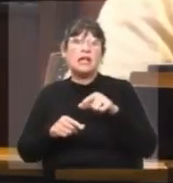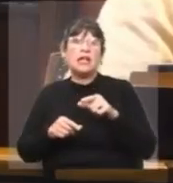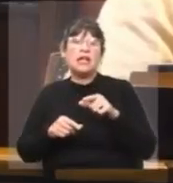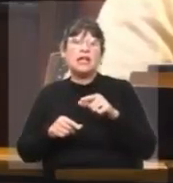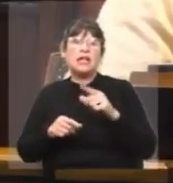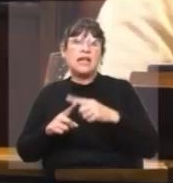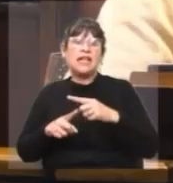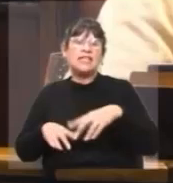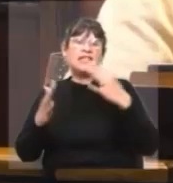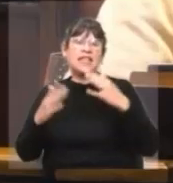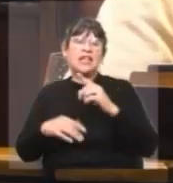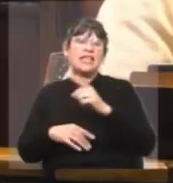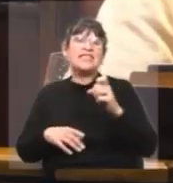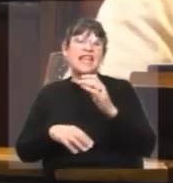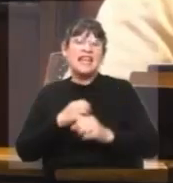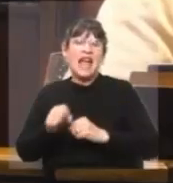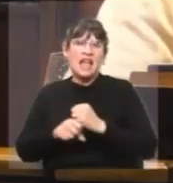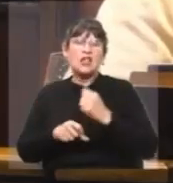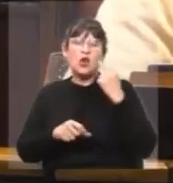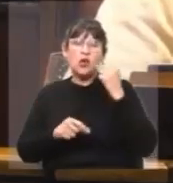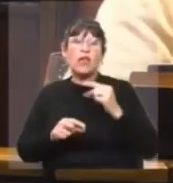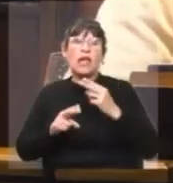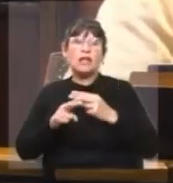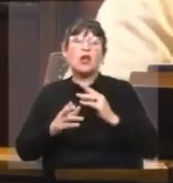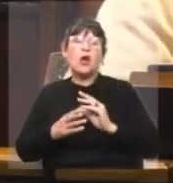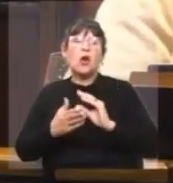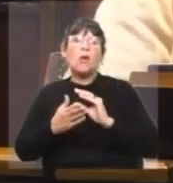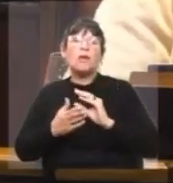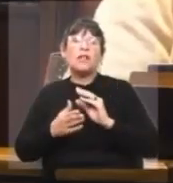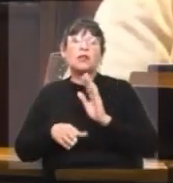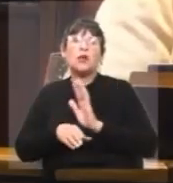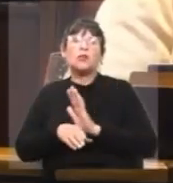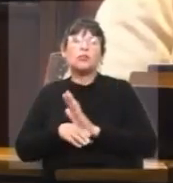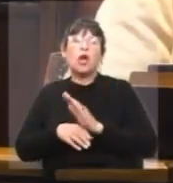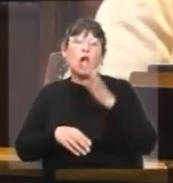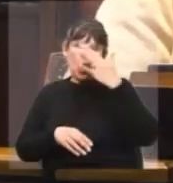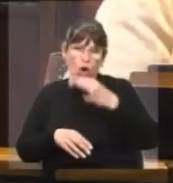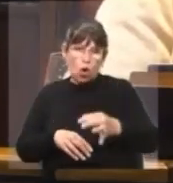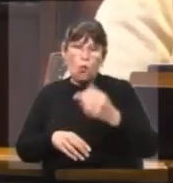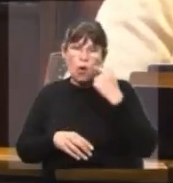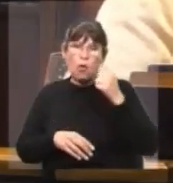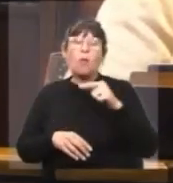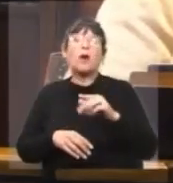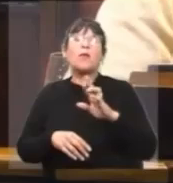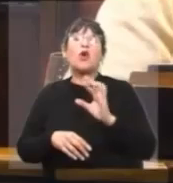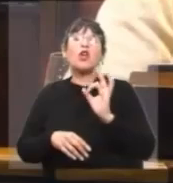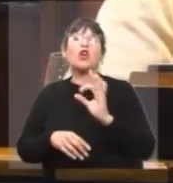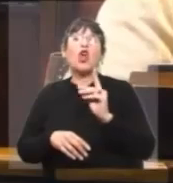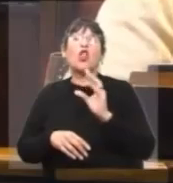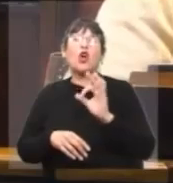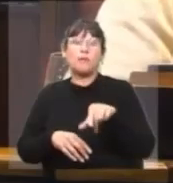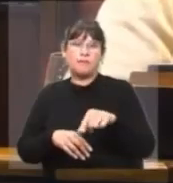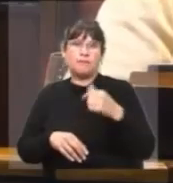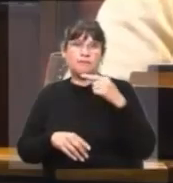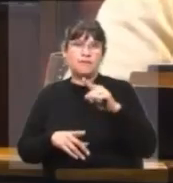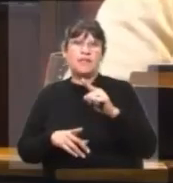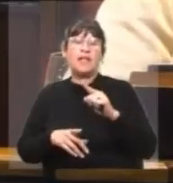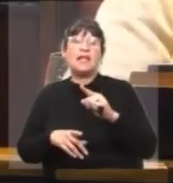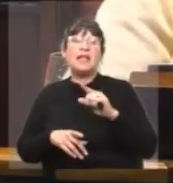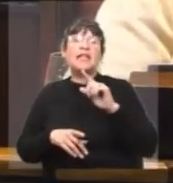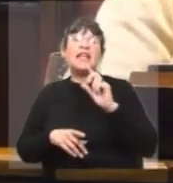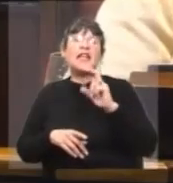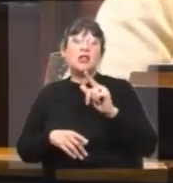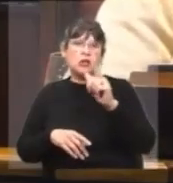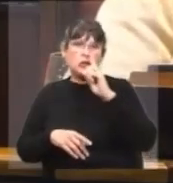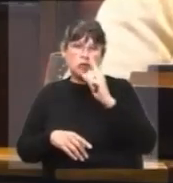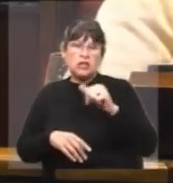celebración del centenario de la nominación como pueblo de José Enrique rodó el miércoles 12 de junio Durante